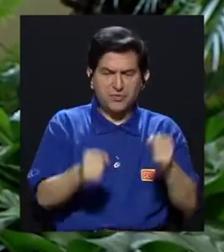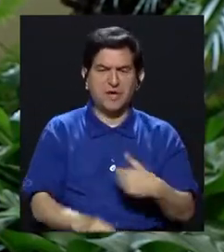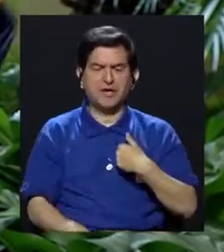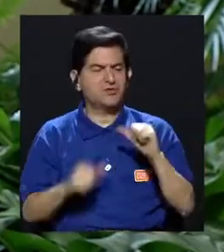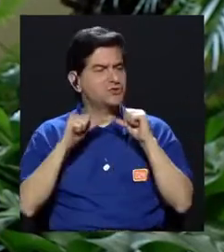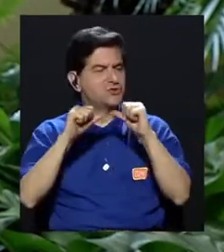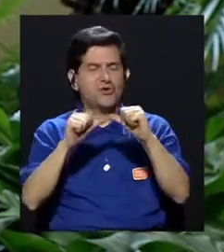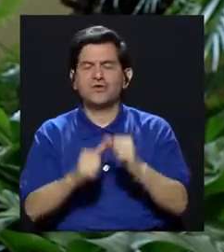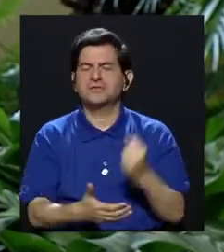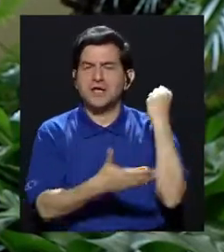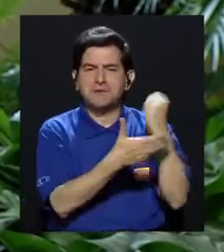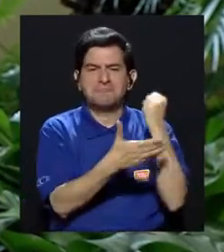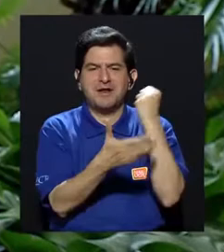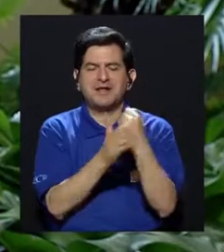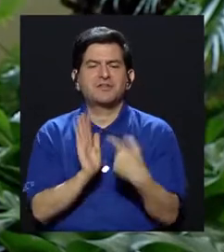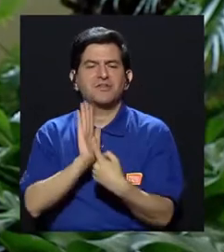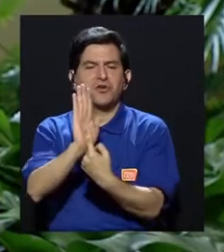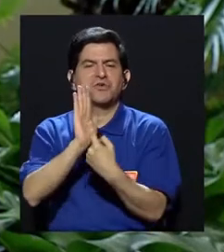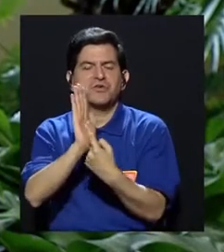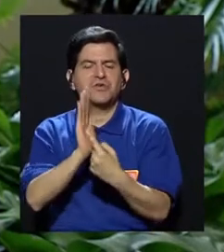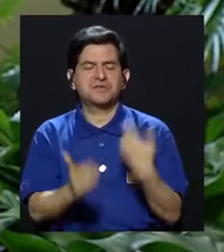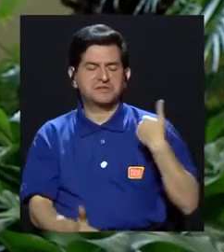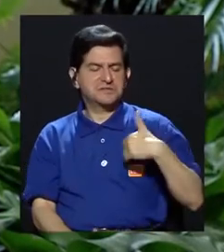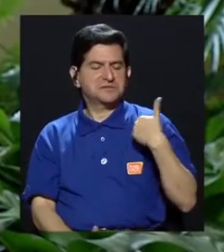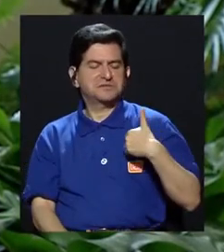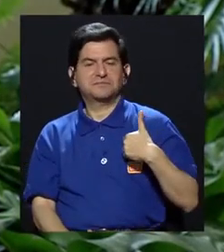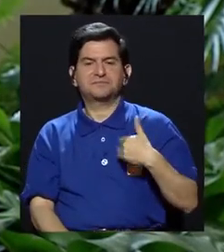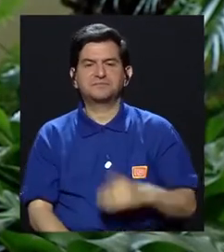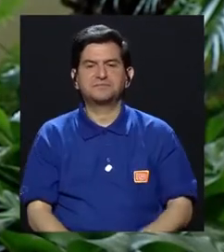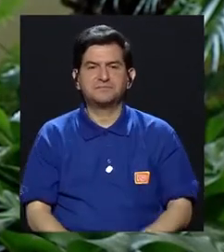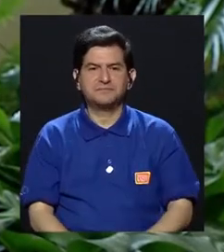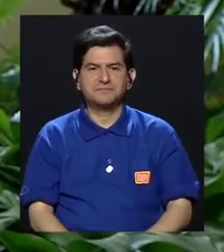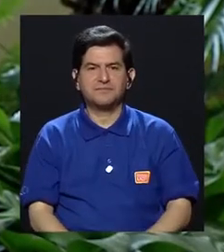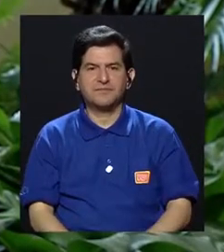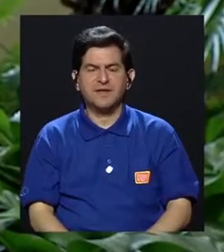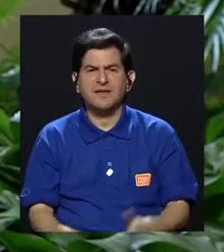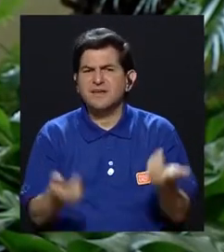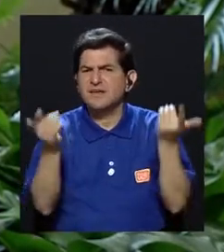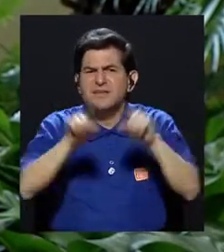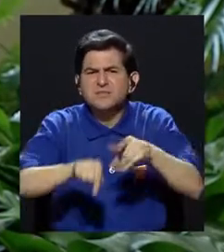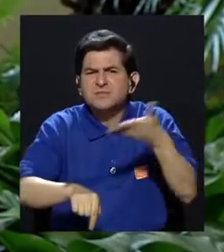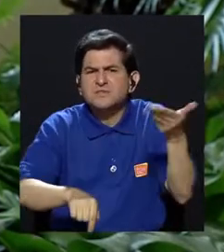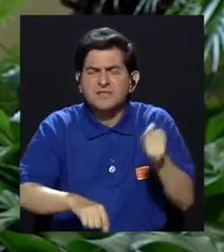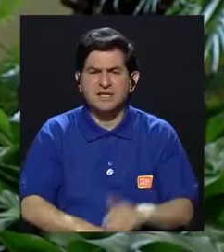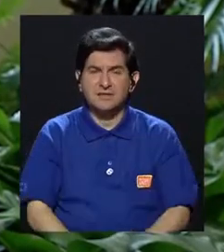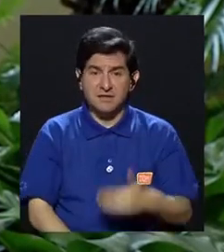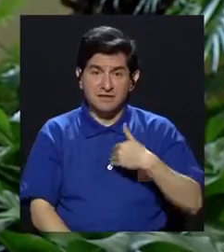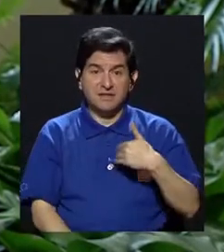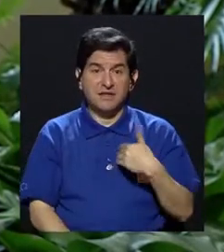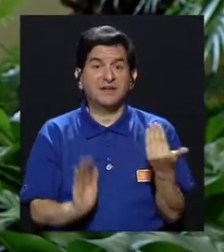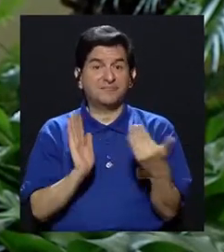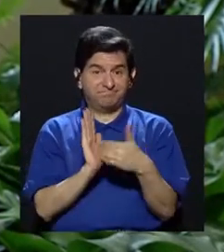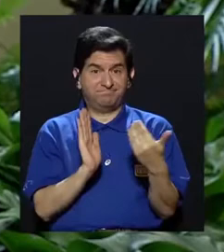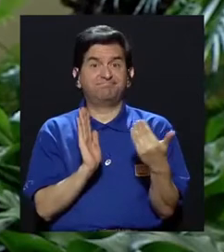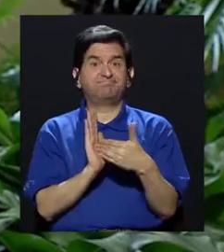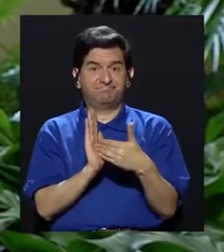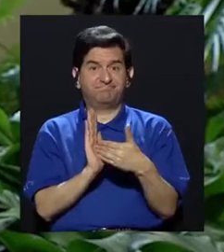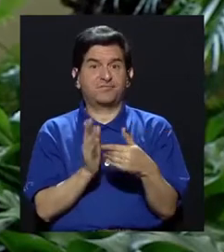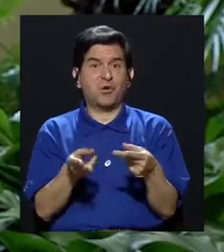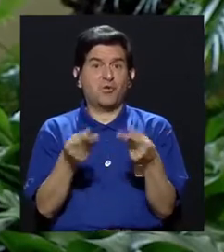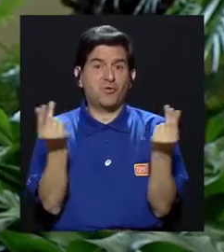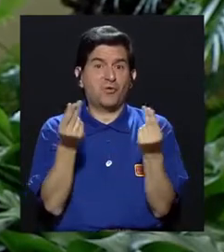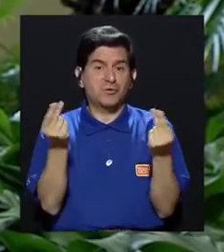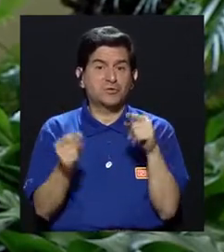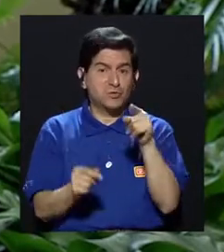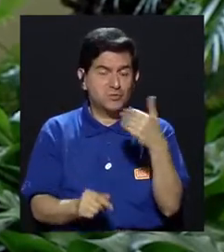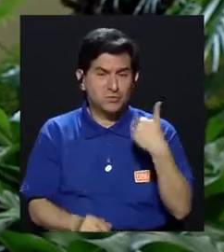no voy a seguir los marcadores de demostración de la virilidad. Y no, ¿qué es lo que pasa? Tiene un costo. Que si